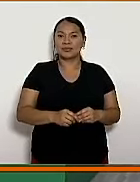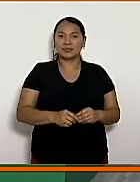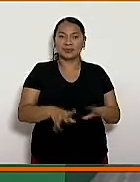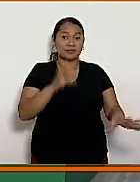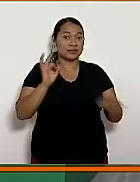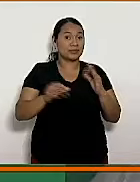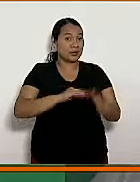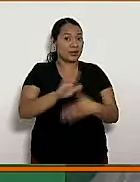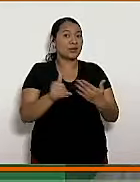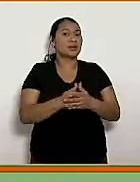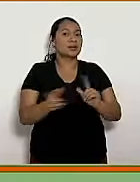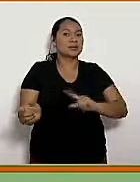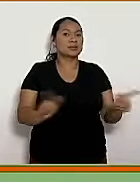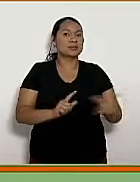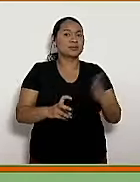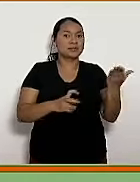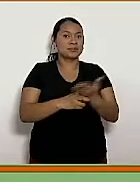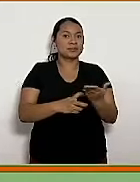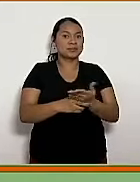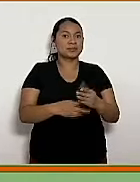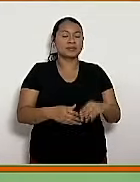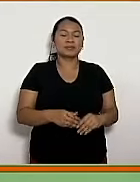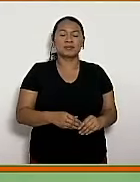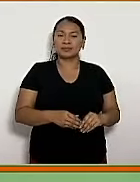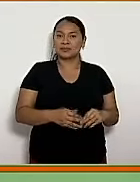a tener tu boleto en mano, tu número es...